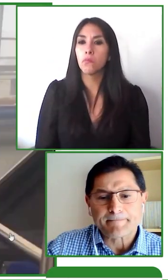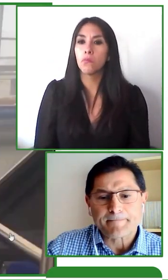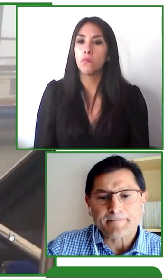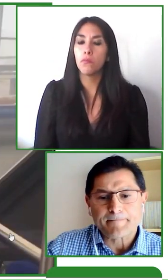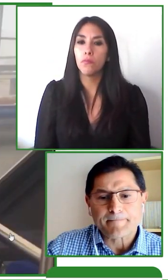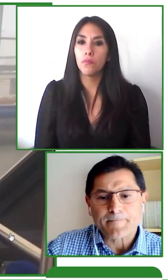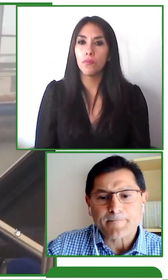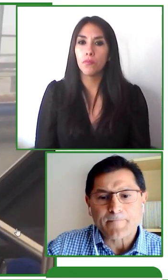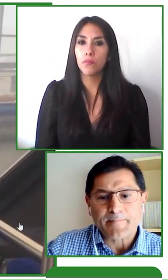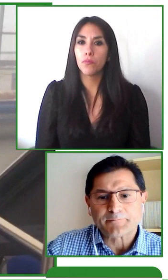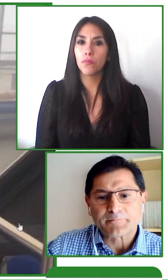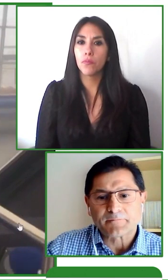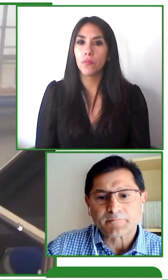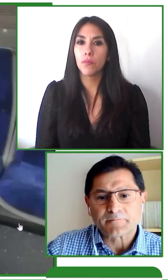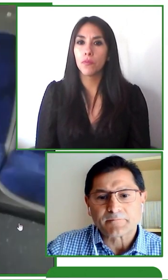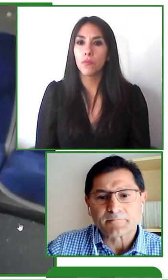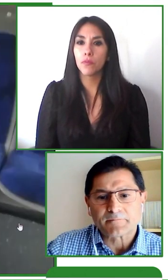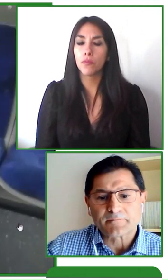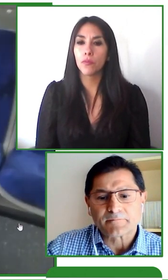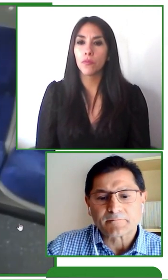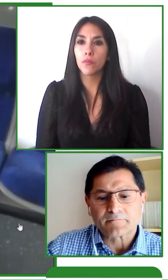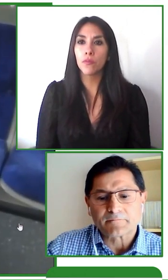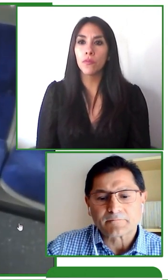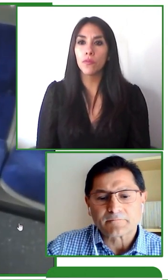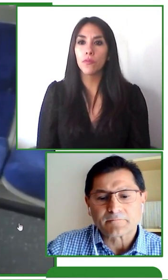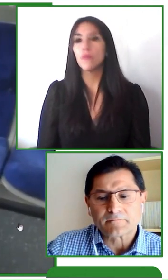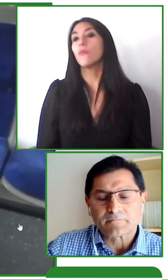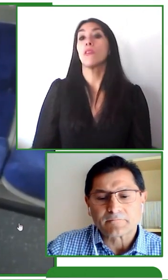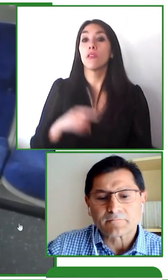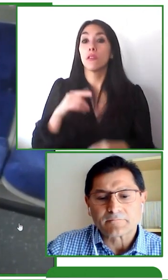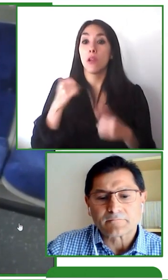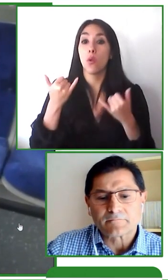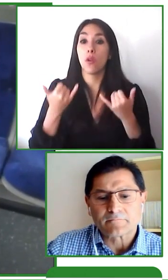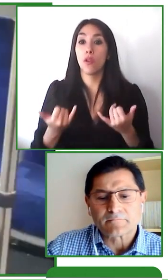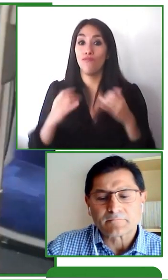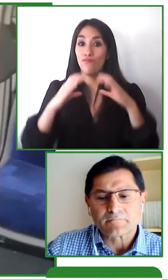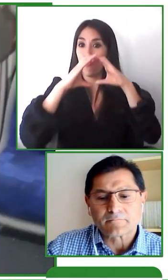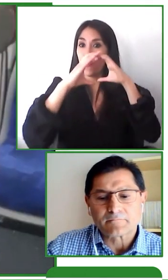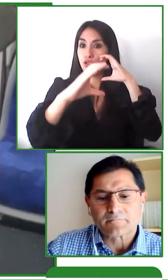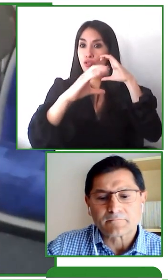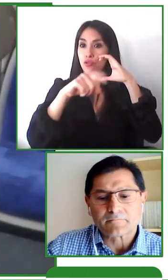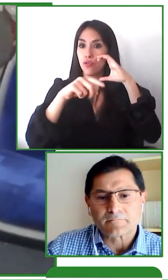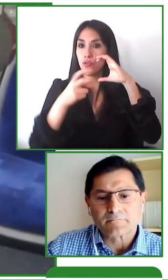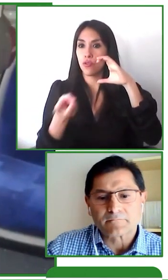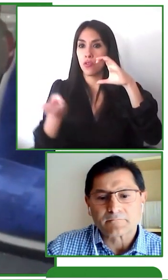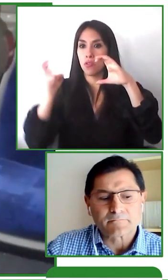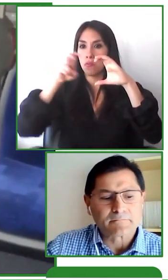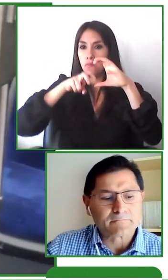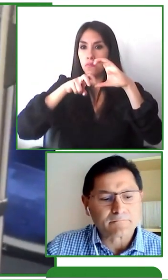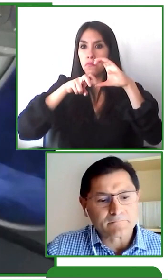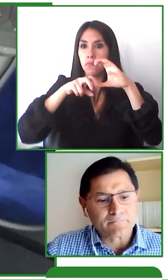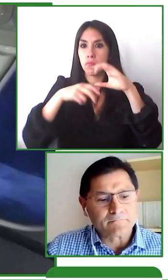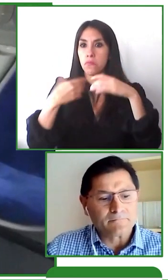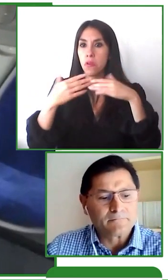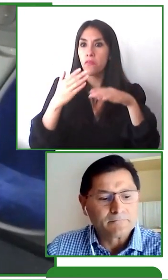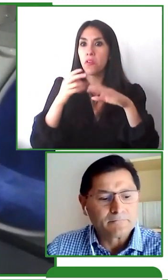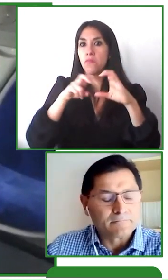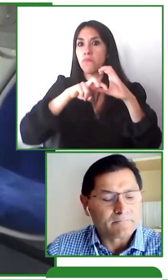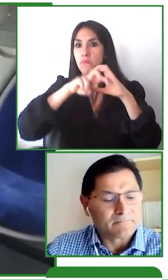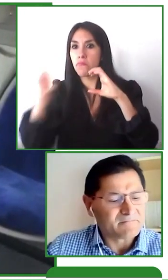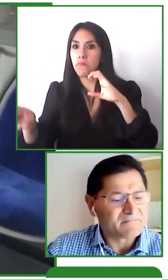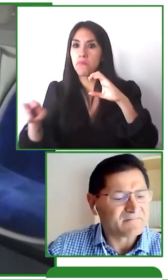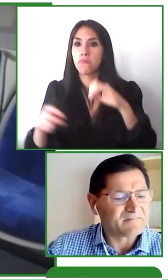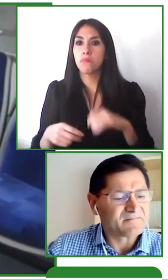Je suis dans l'autobus. Il me reste 12 arrêts avant de descendre. Ça me donne toutes les indications.